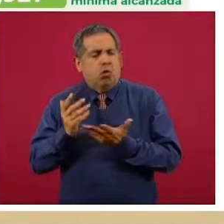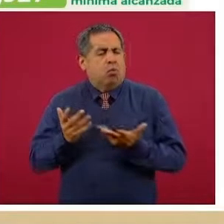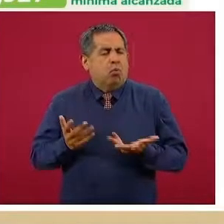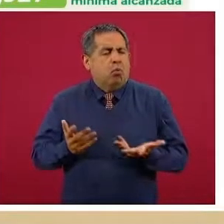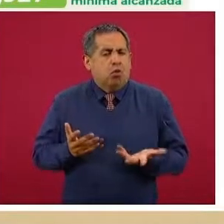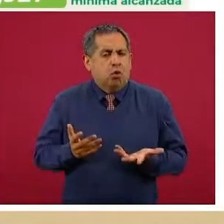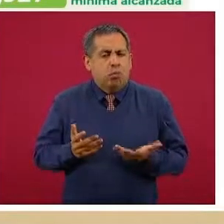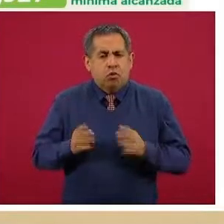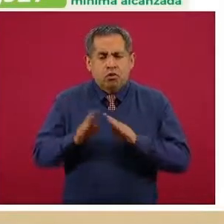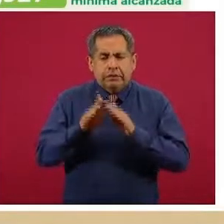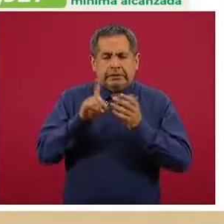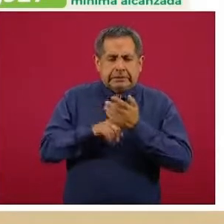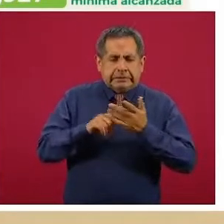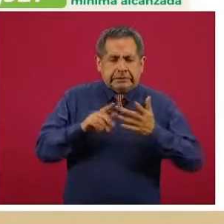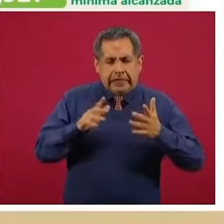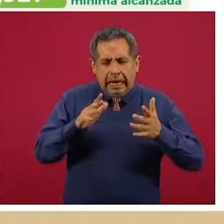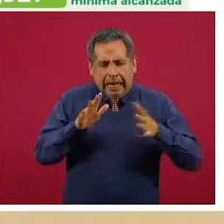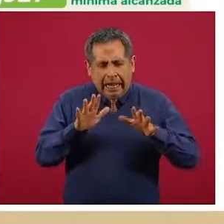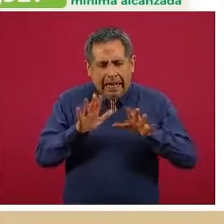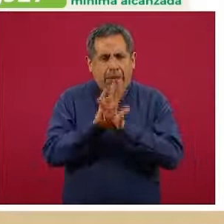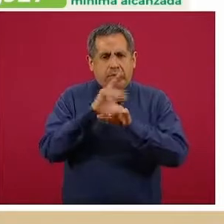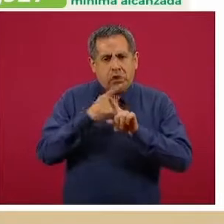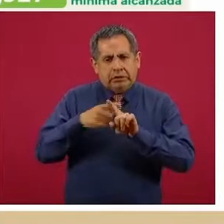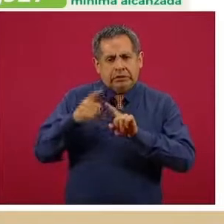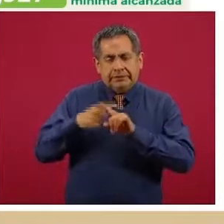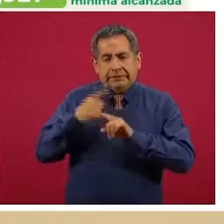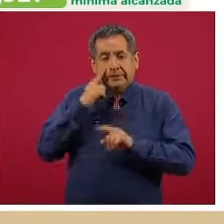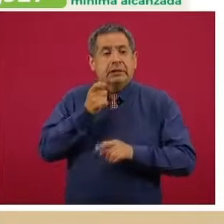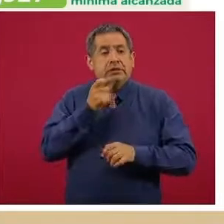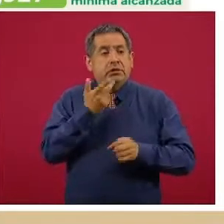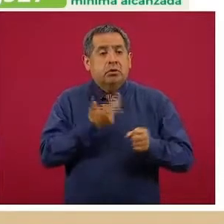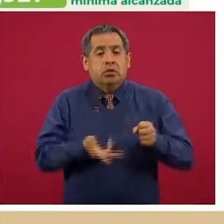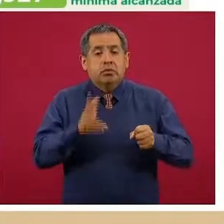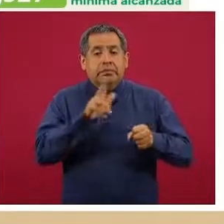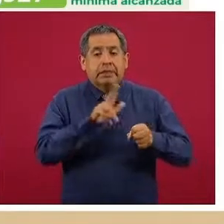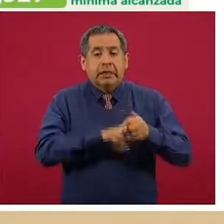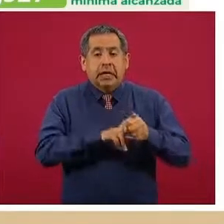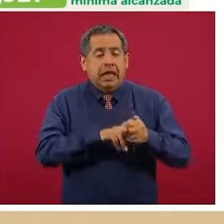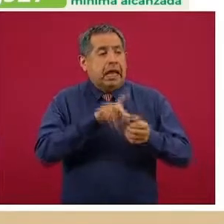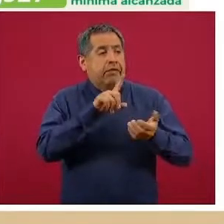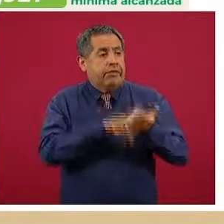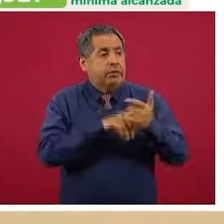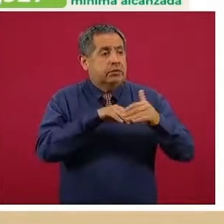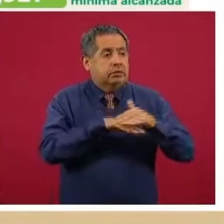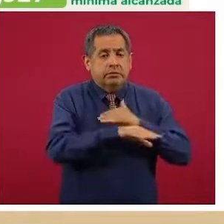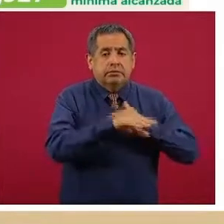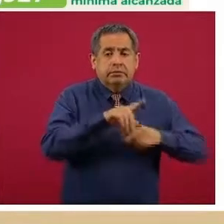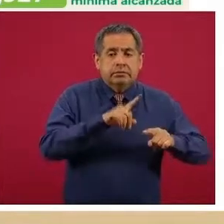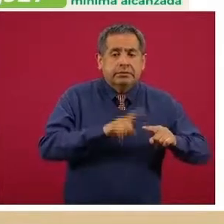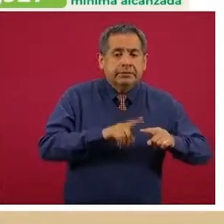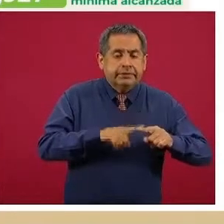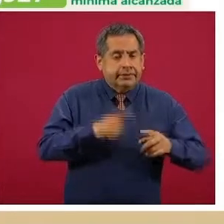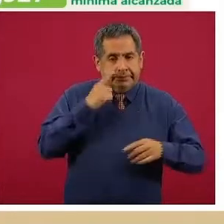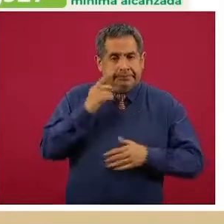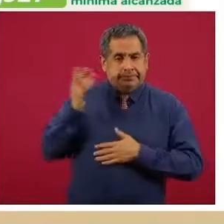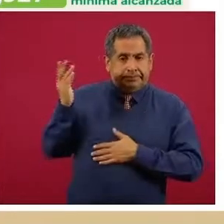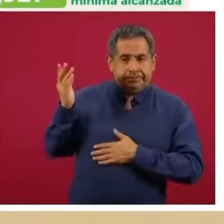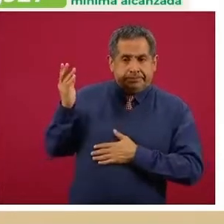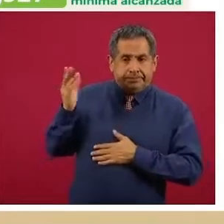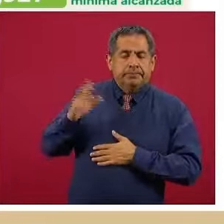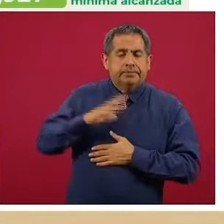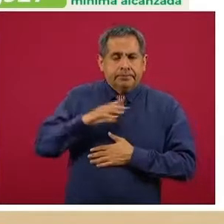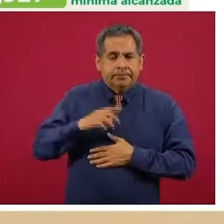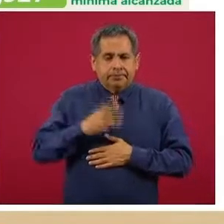de escalada, de cambio en la tendencia, es la hospitalización. Este es el resumen de la hospitalización. Tenemos